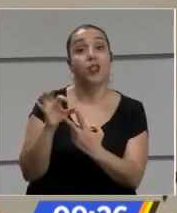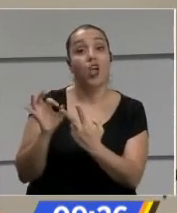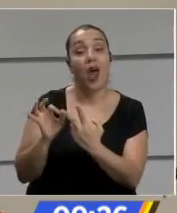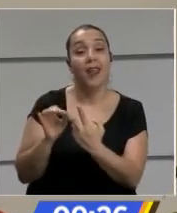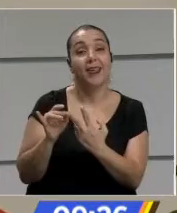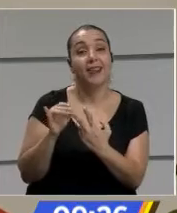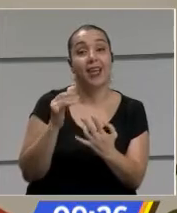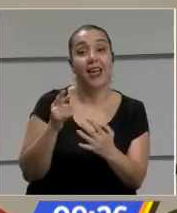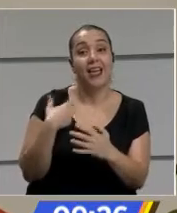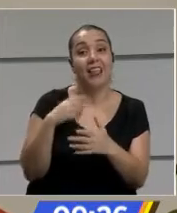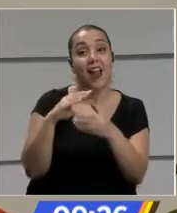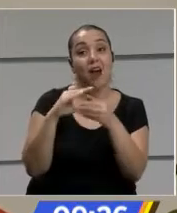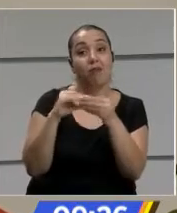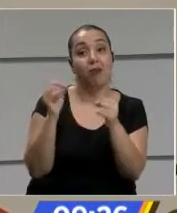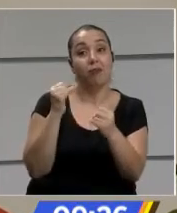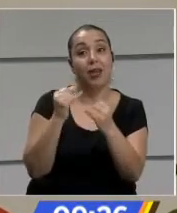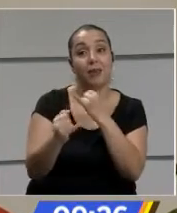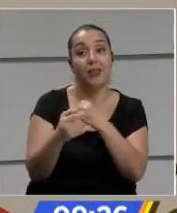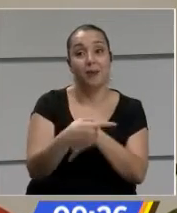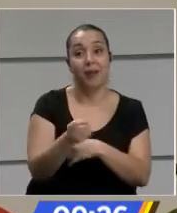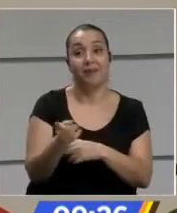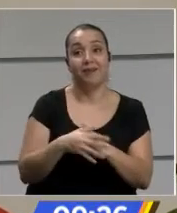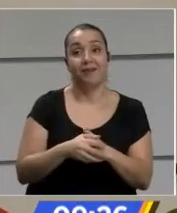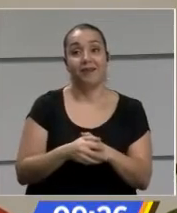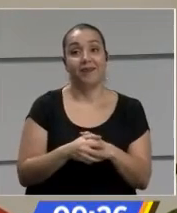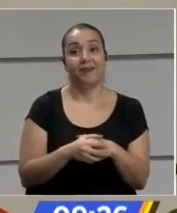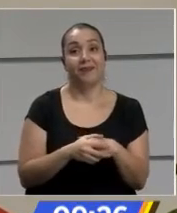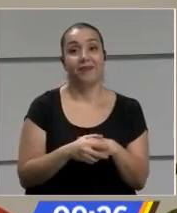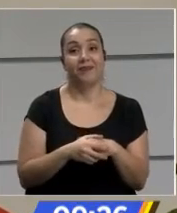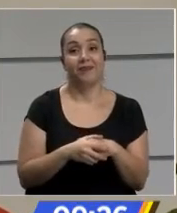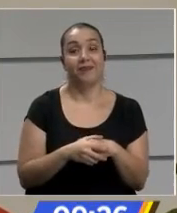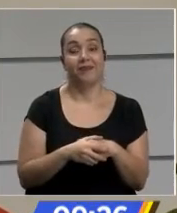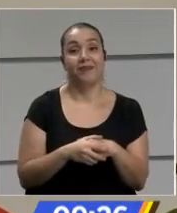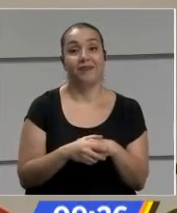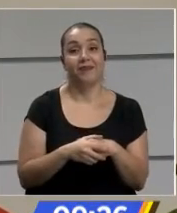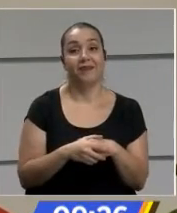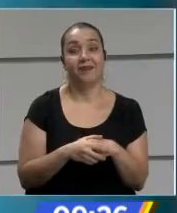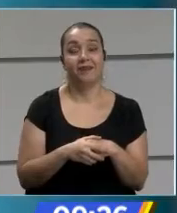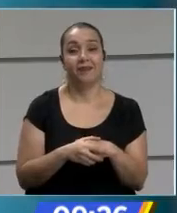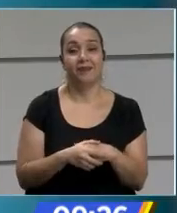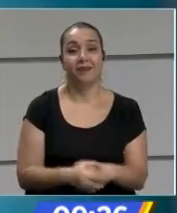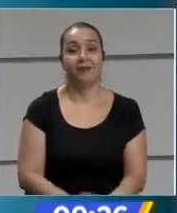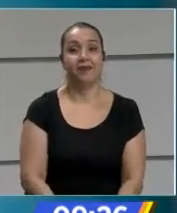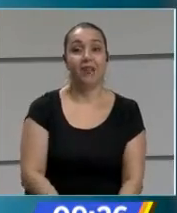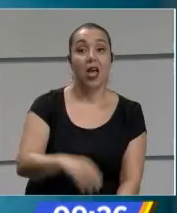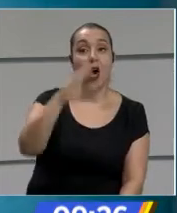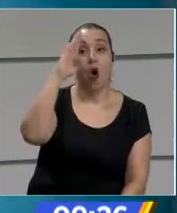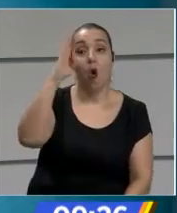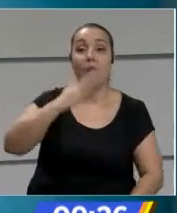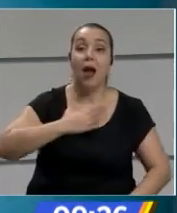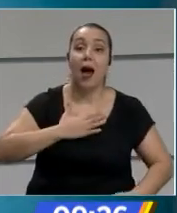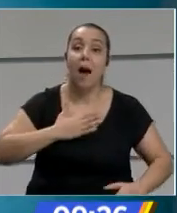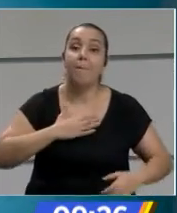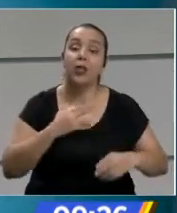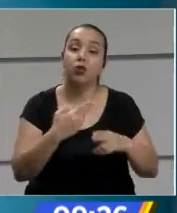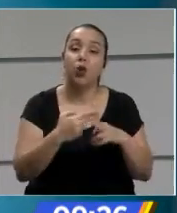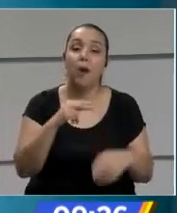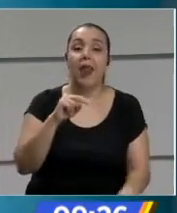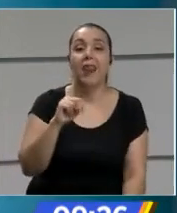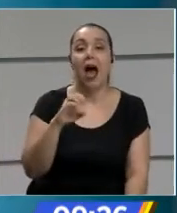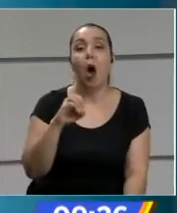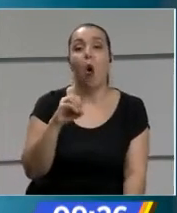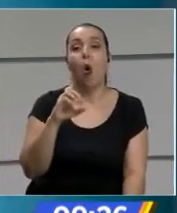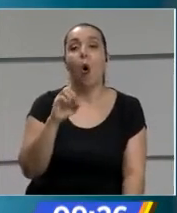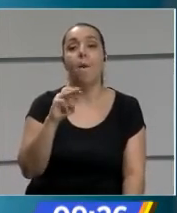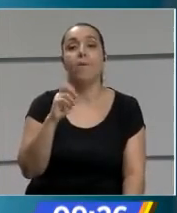opciones de final, más bien, que tenemos? ¡Maldito animal! Hola, mi nombre es Naomi. ¡Ey, qué bueno